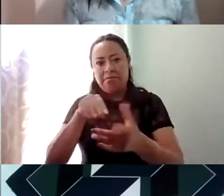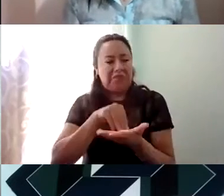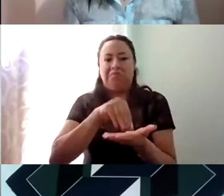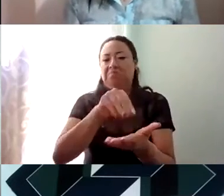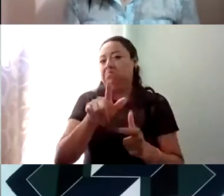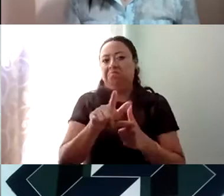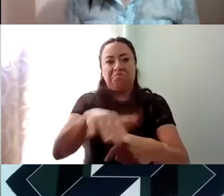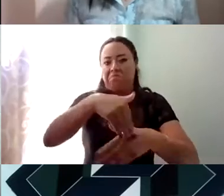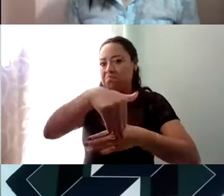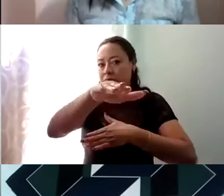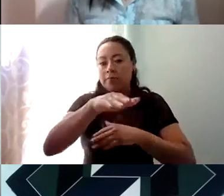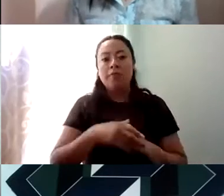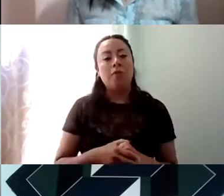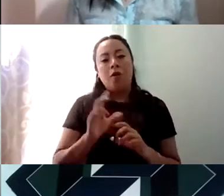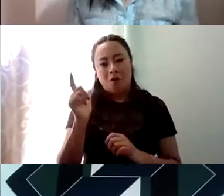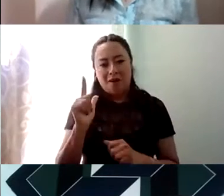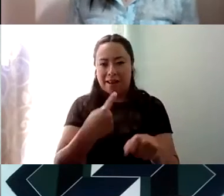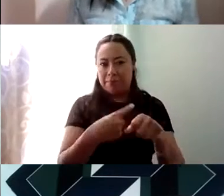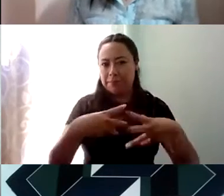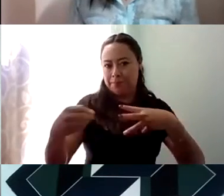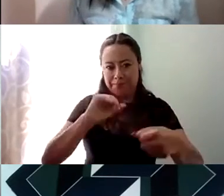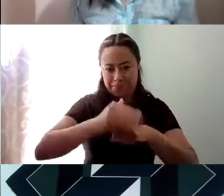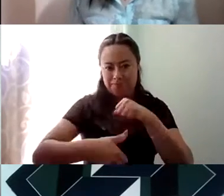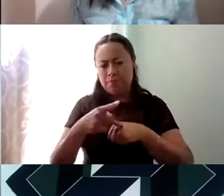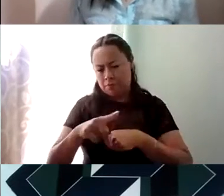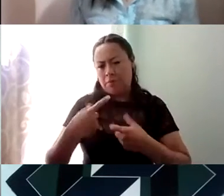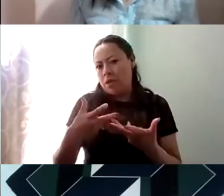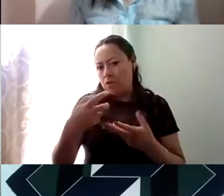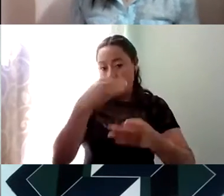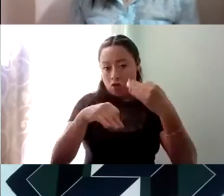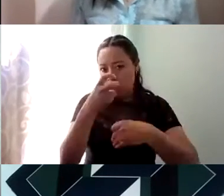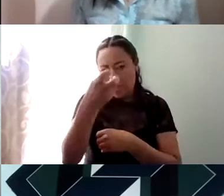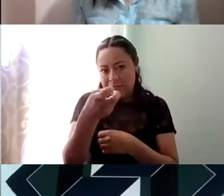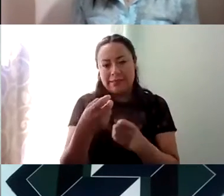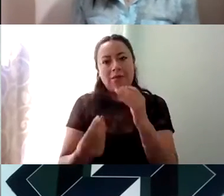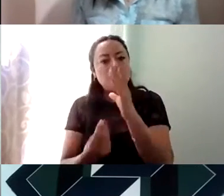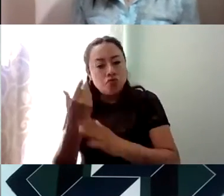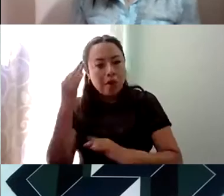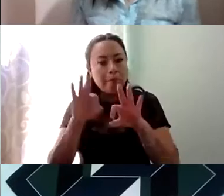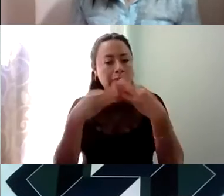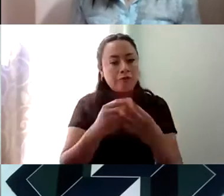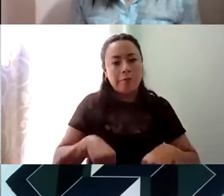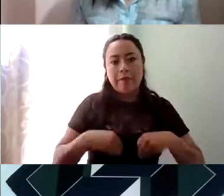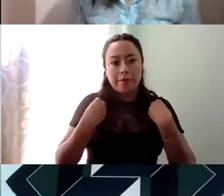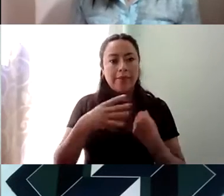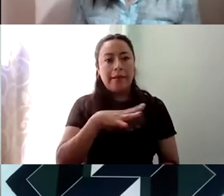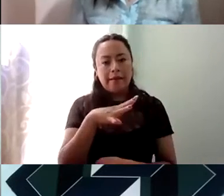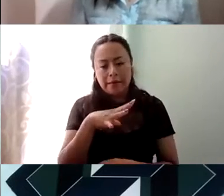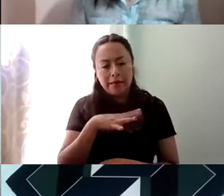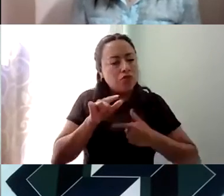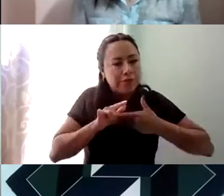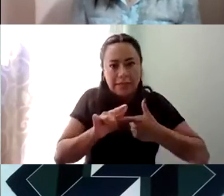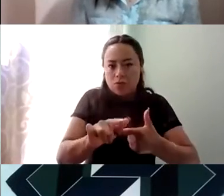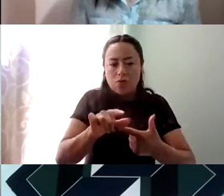tipo de nueva dinámica de vida que estamos todos teniendo, bueno, pues ya difícilmente se va a